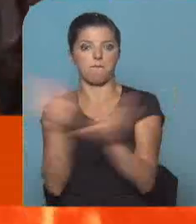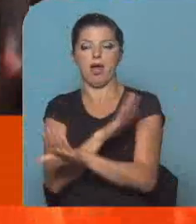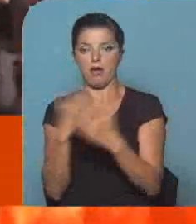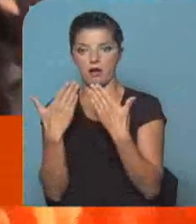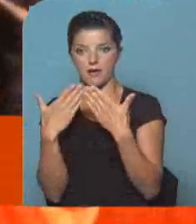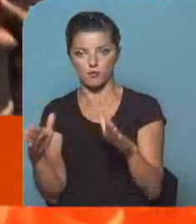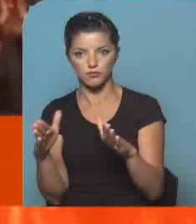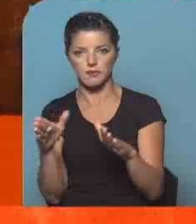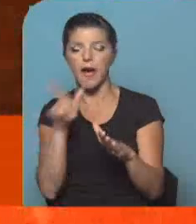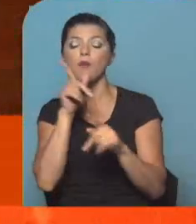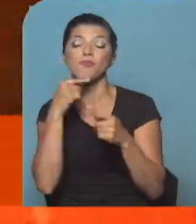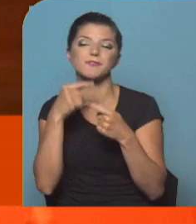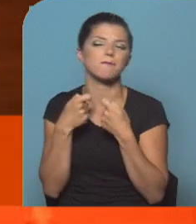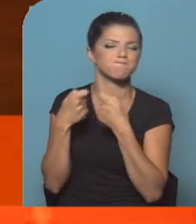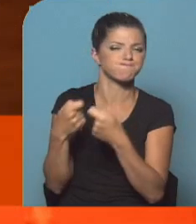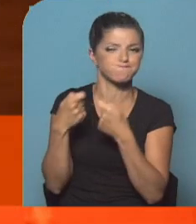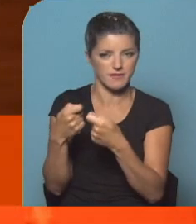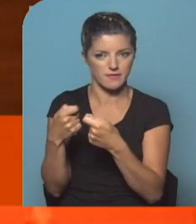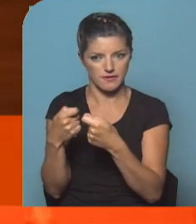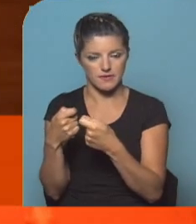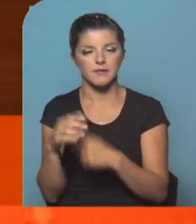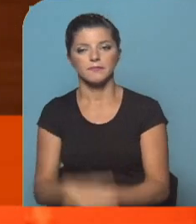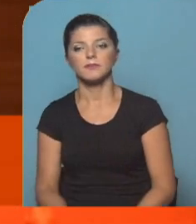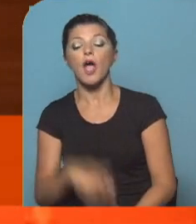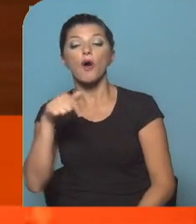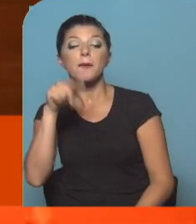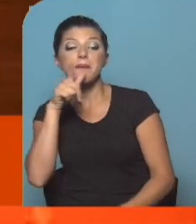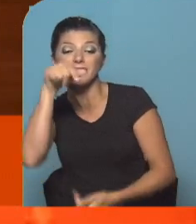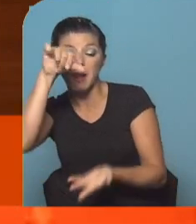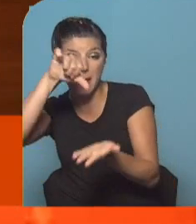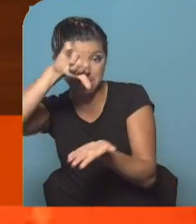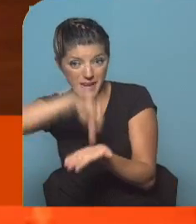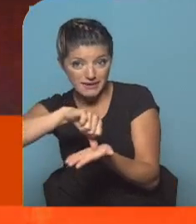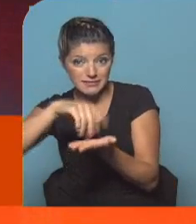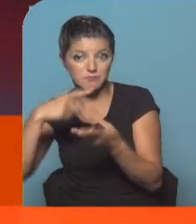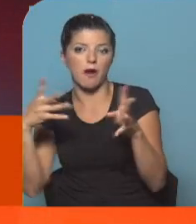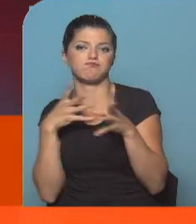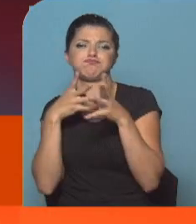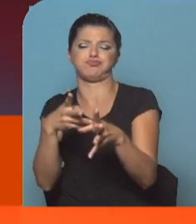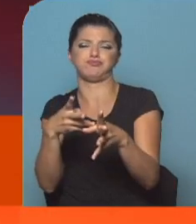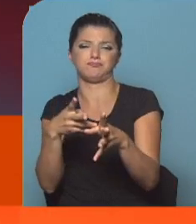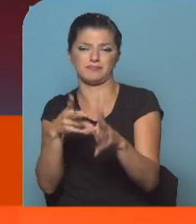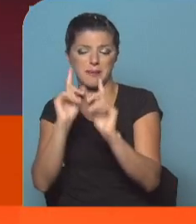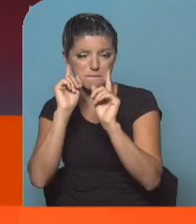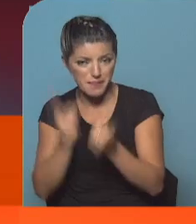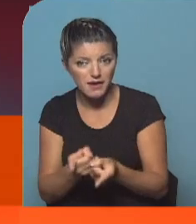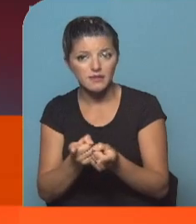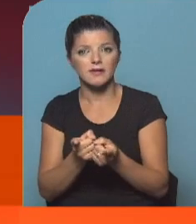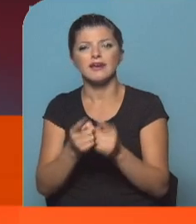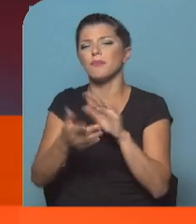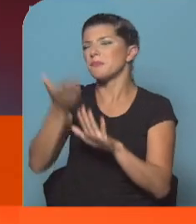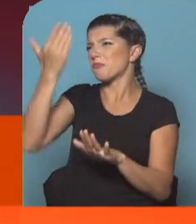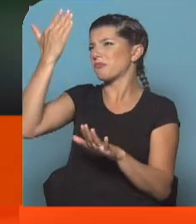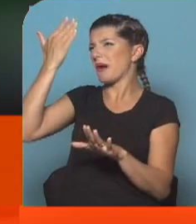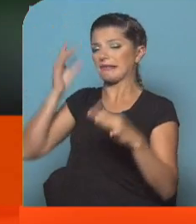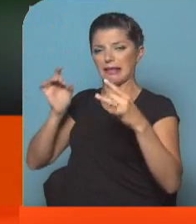presuntamente presionado por Riad, amenaza con convertir al país en un nuevo campo de batalla en Medio Oriente, reflotando la antigua